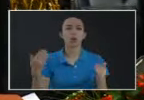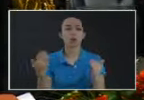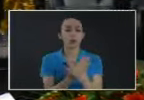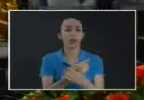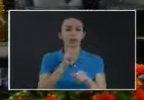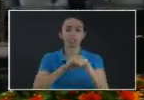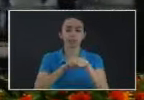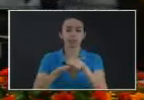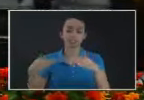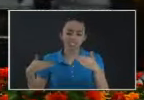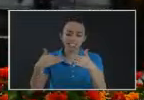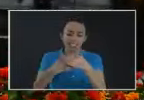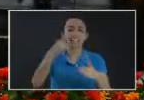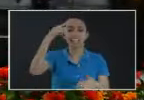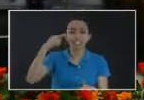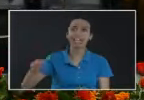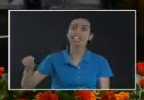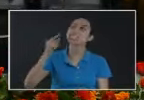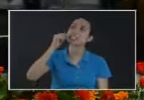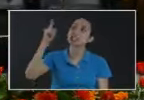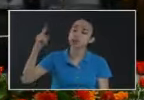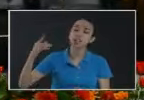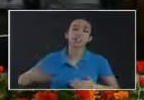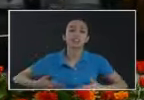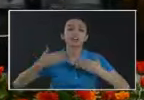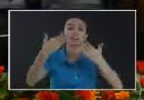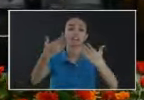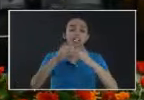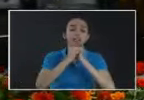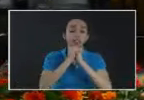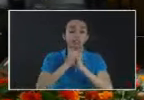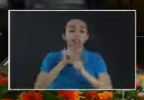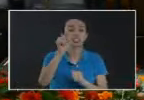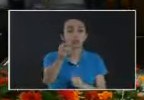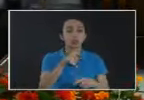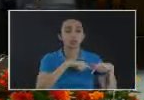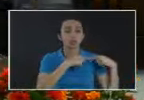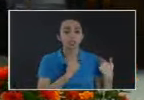Se acerca el día que Dios va a conceder las peticiones de tu corazón.